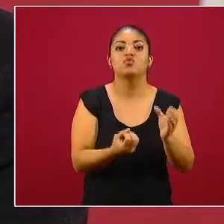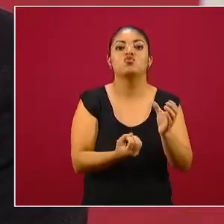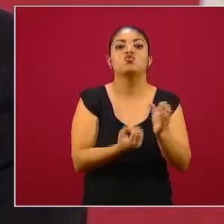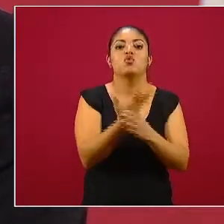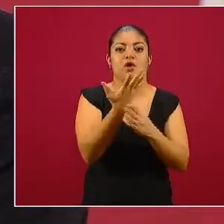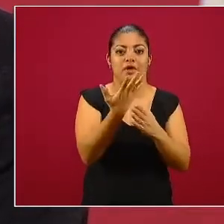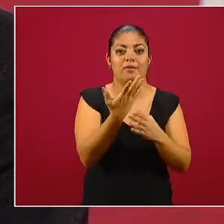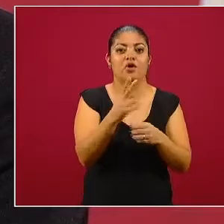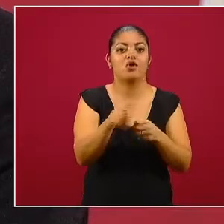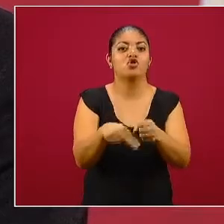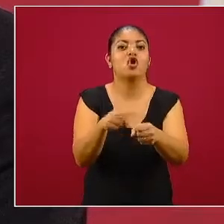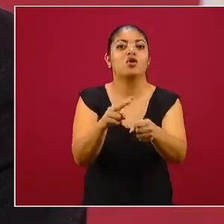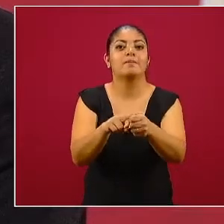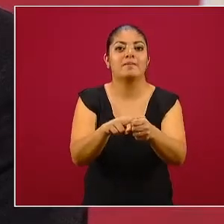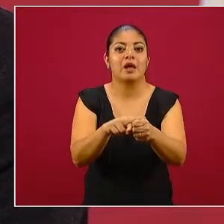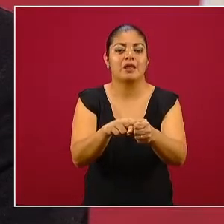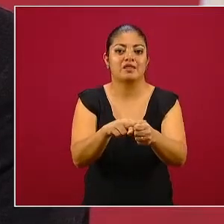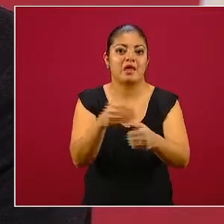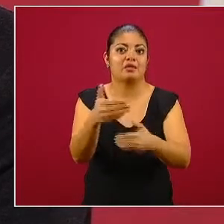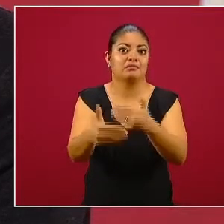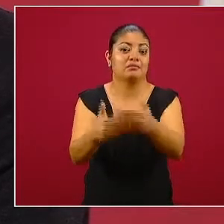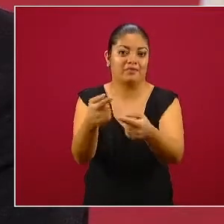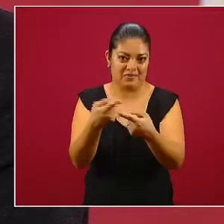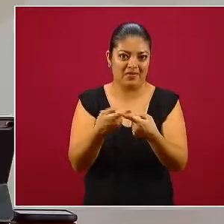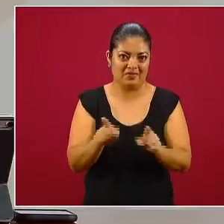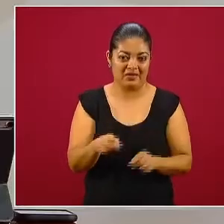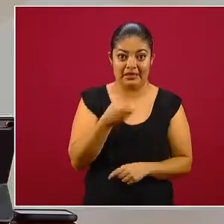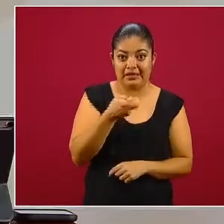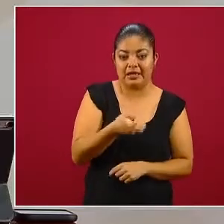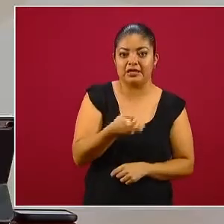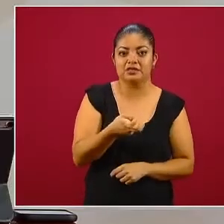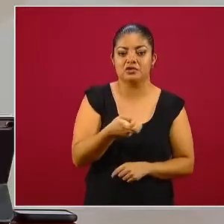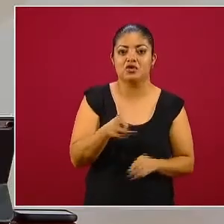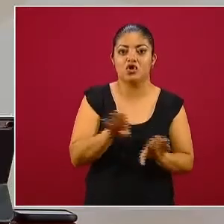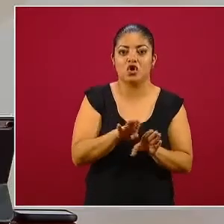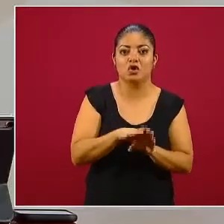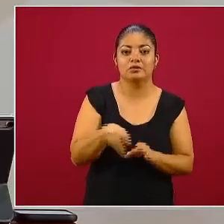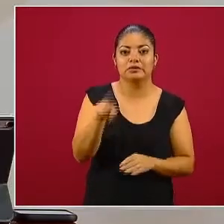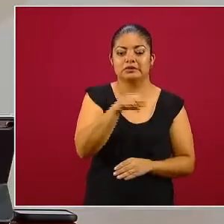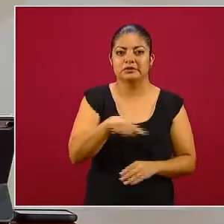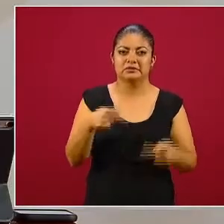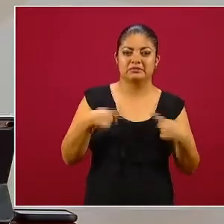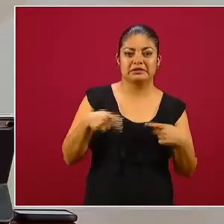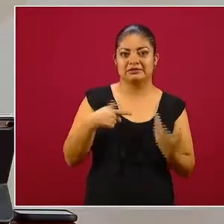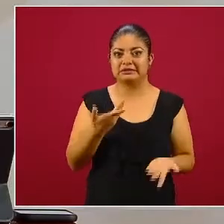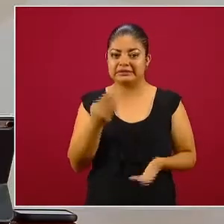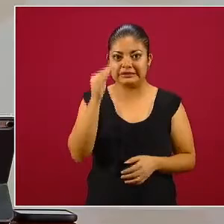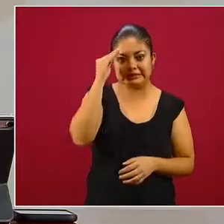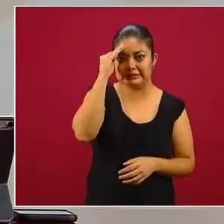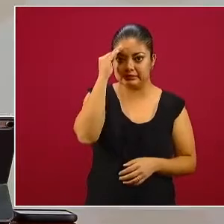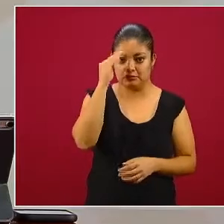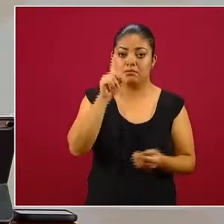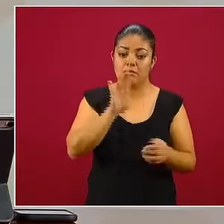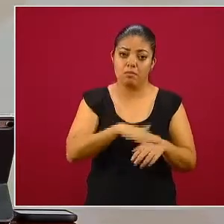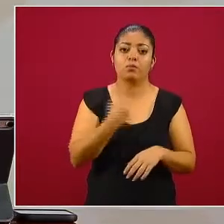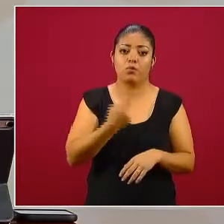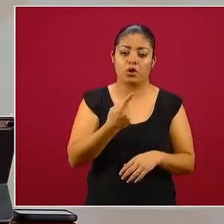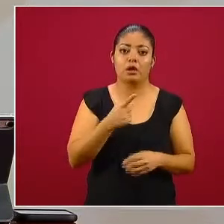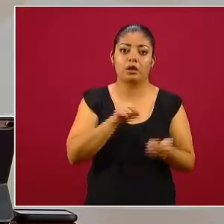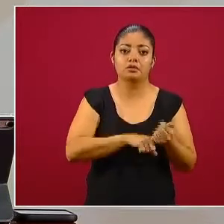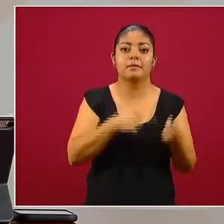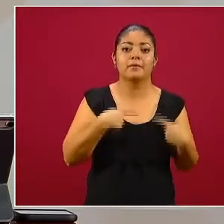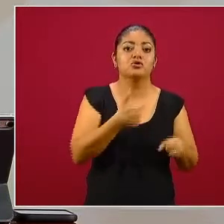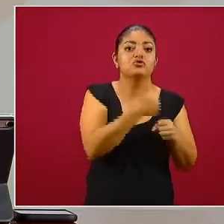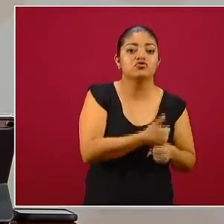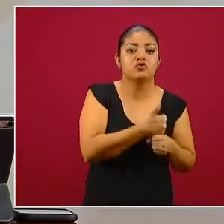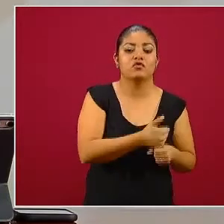puede resultar importantemente inquietante para las personas que sufren, para las personas que han perdido a sus seres